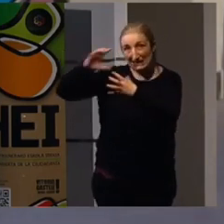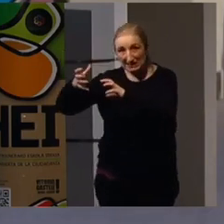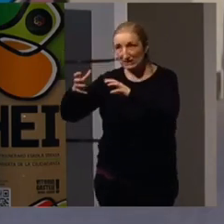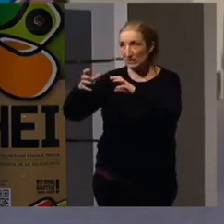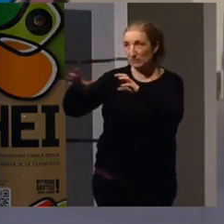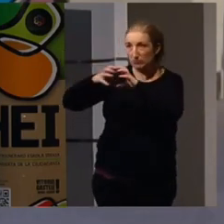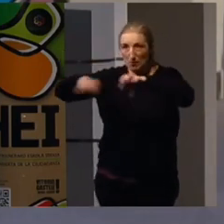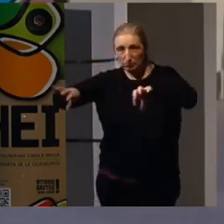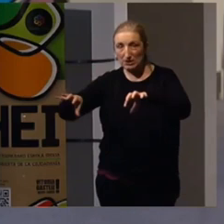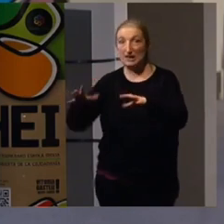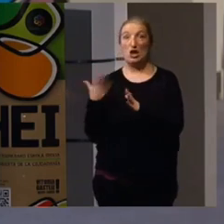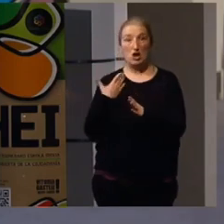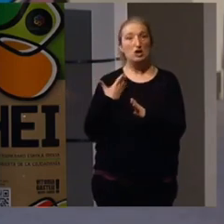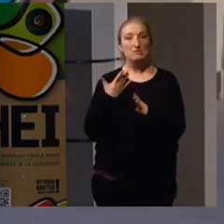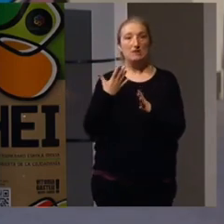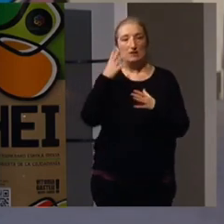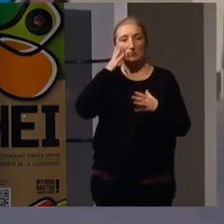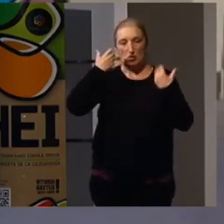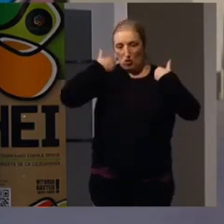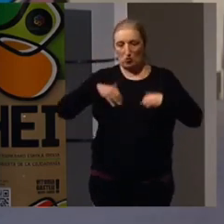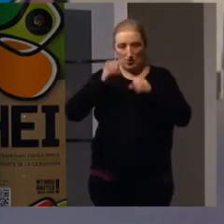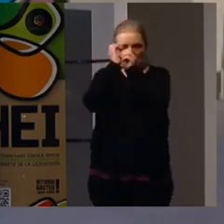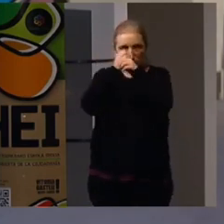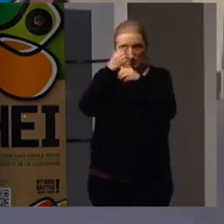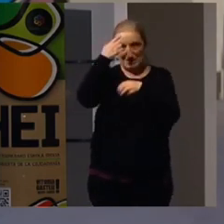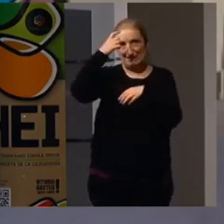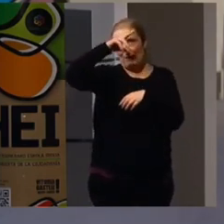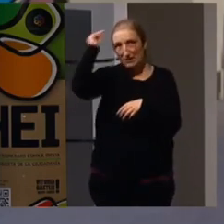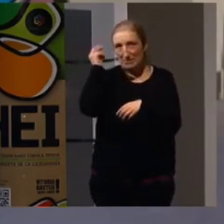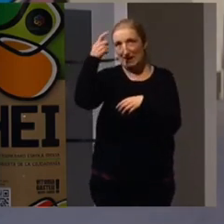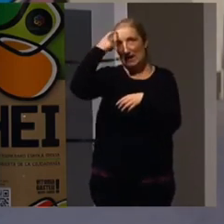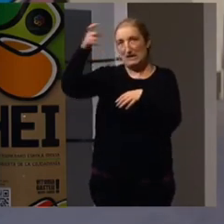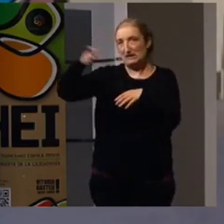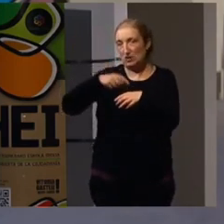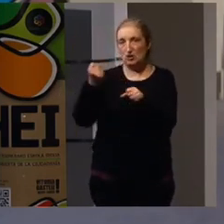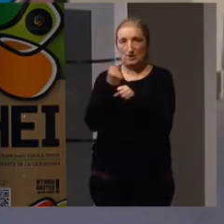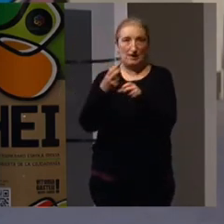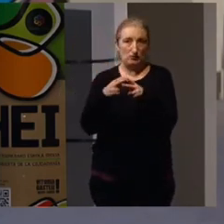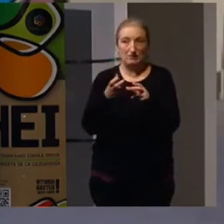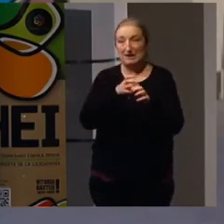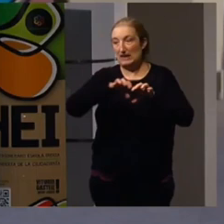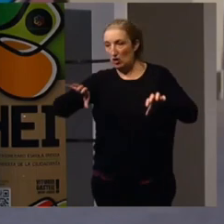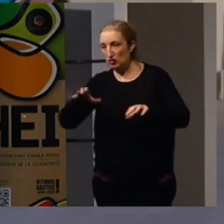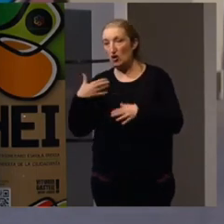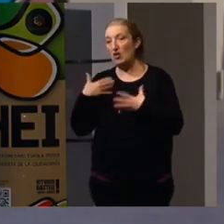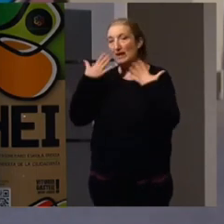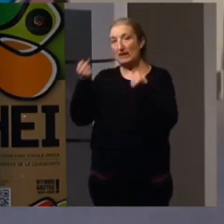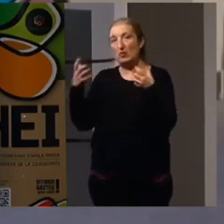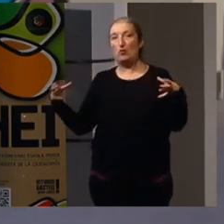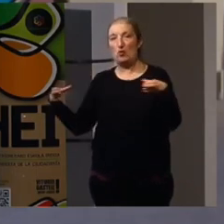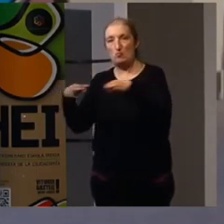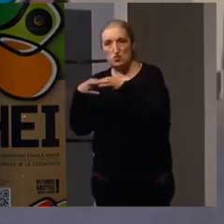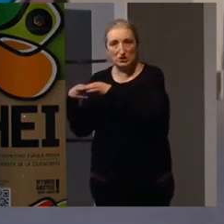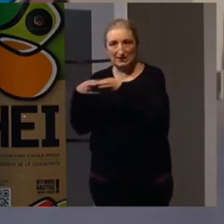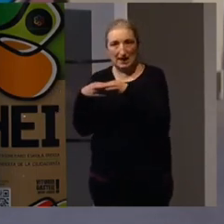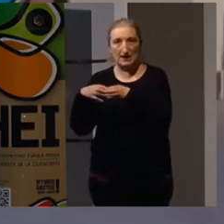así. En el lado de los biologicistas hay psiquiatras, psicólogos, enfermeras, trabajadoras sociales, etcétera, y en el otro lado, en el lado de la salud mental